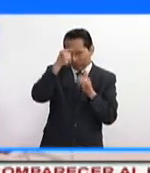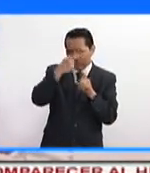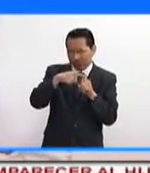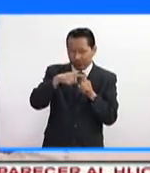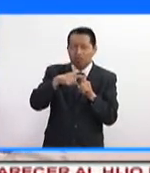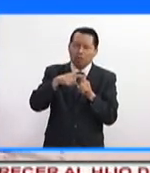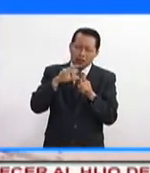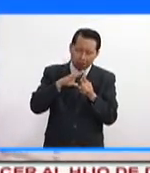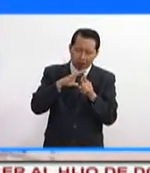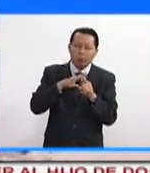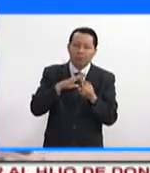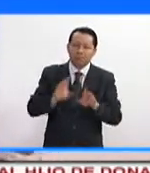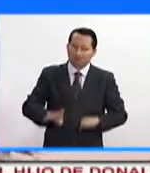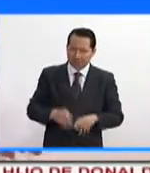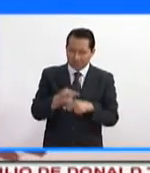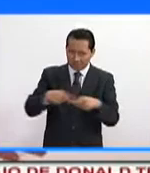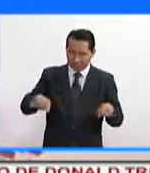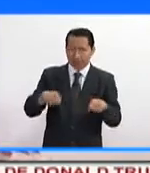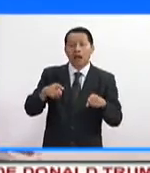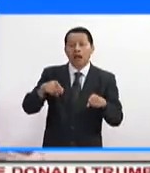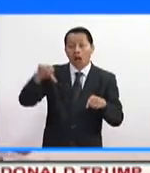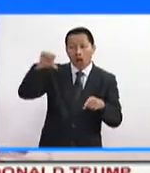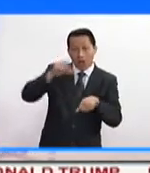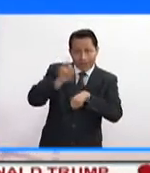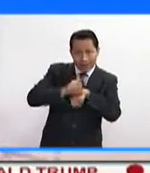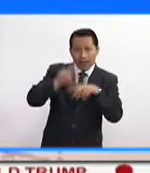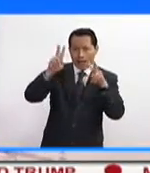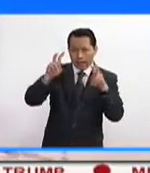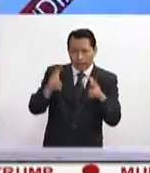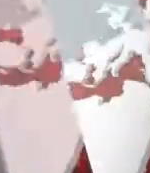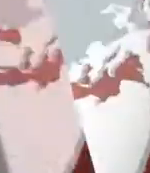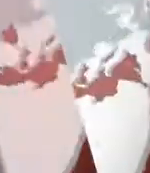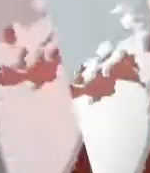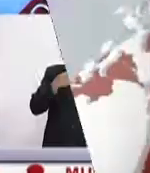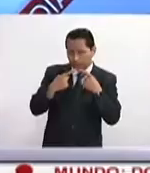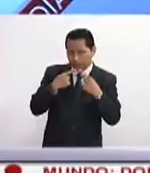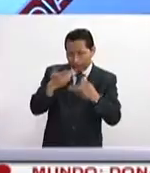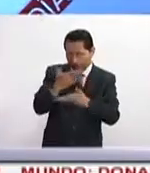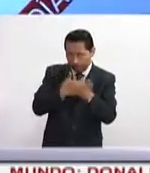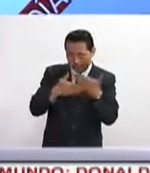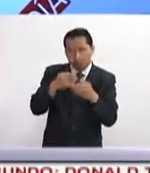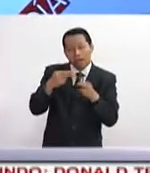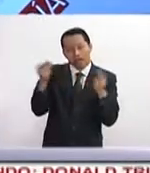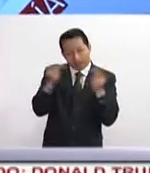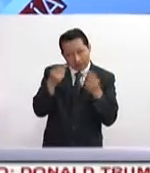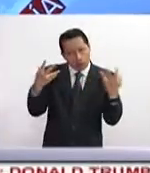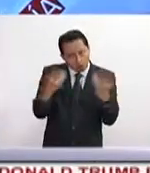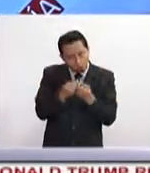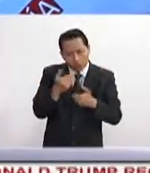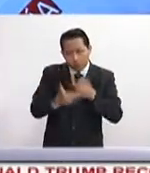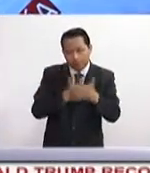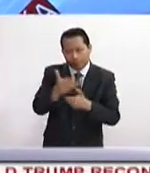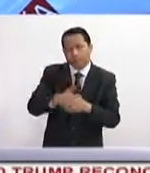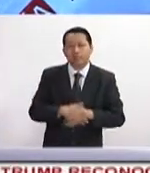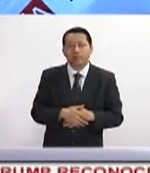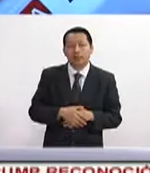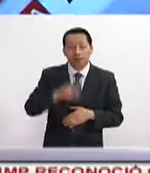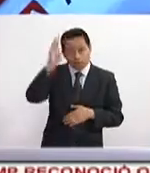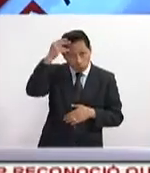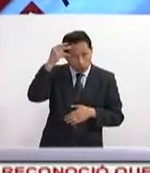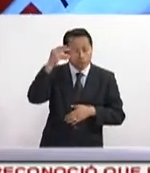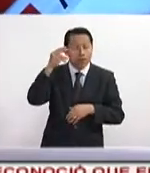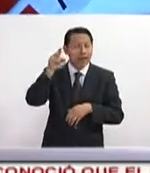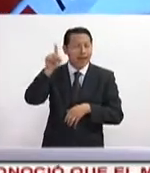de los que hablamos hoy y necesitamos avanzar juntos. Ahí mismo en Francia, Donald Trump nuevamente defendió a su